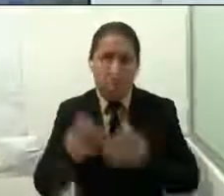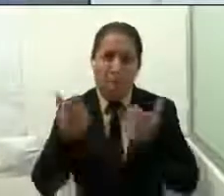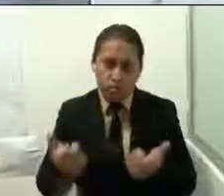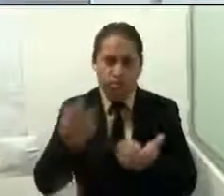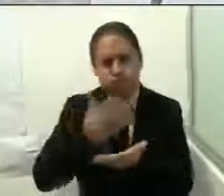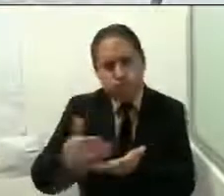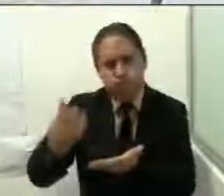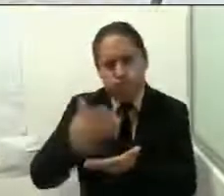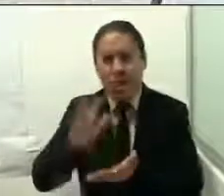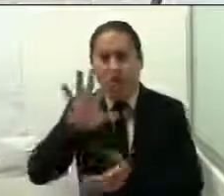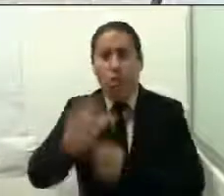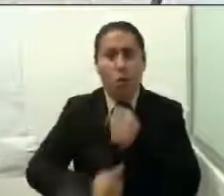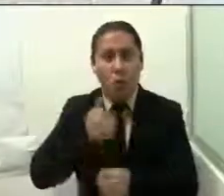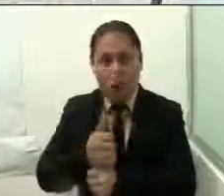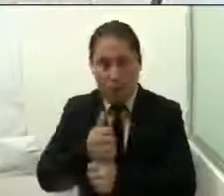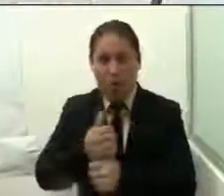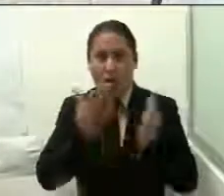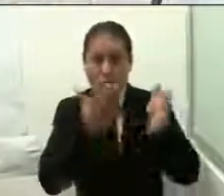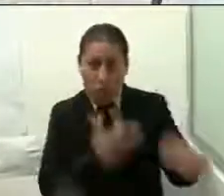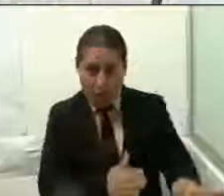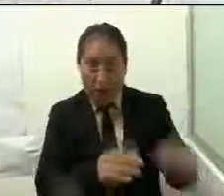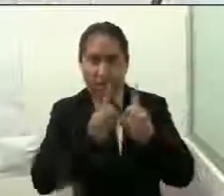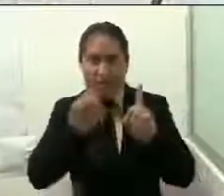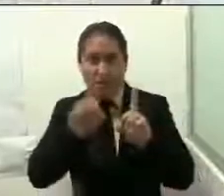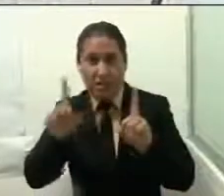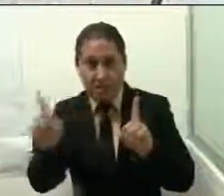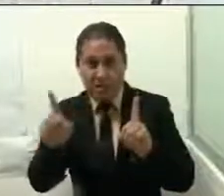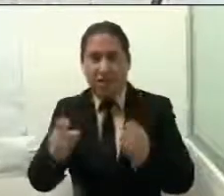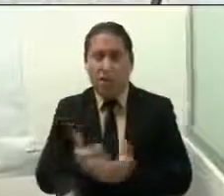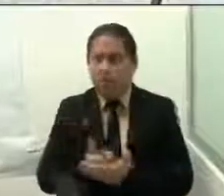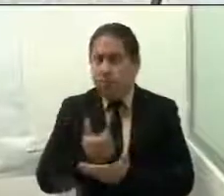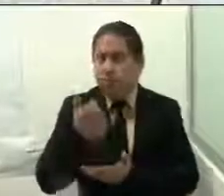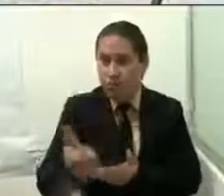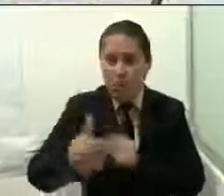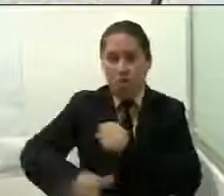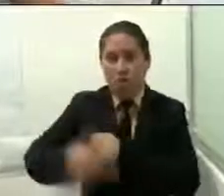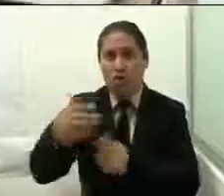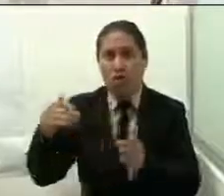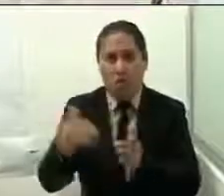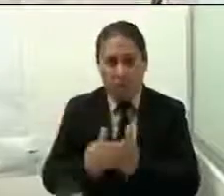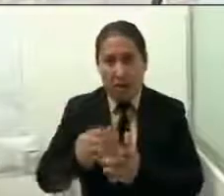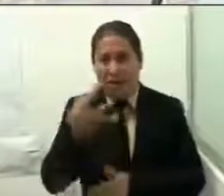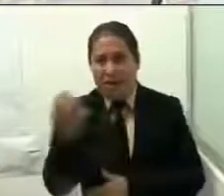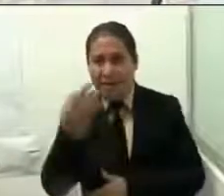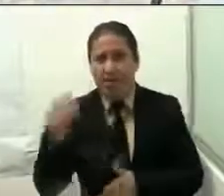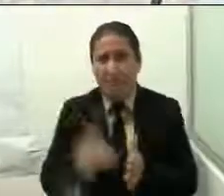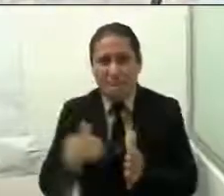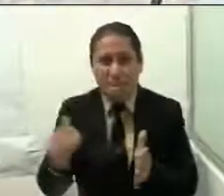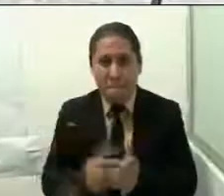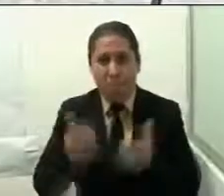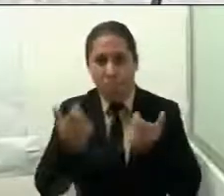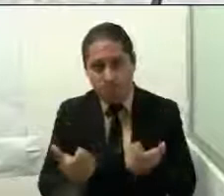cinco años la banca de desarrollo financió a 12 mil 300 millones de pesos